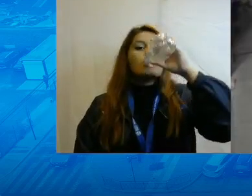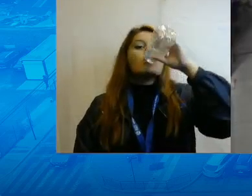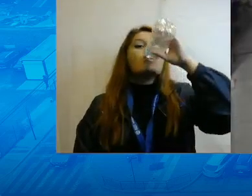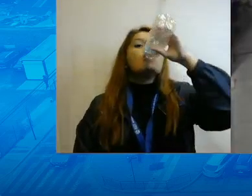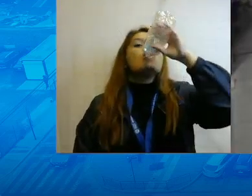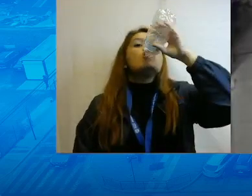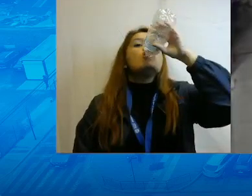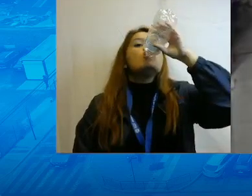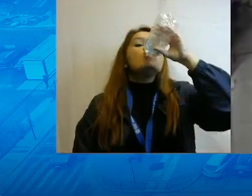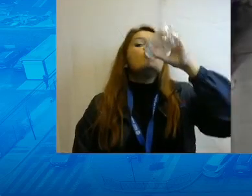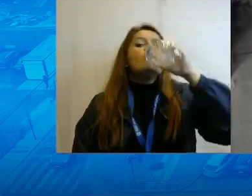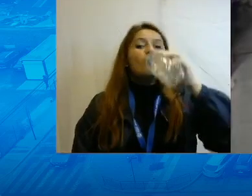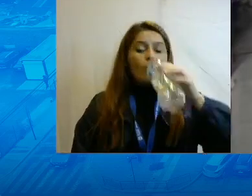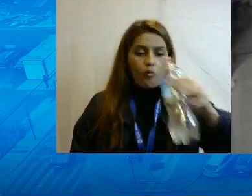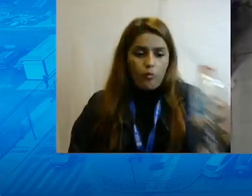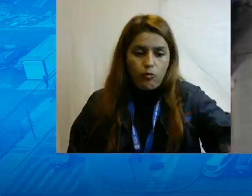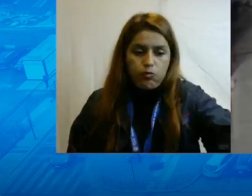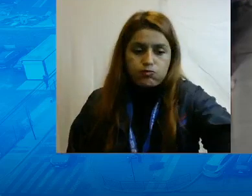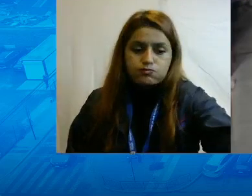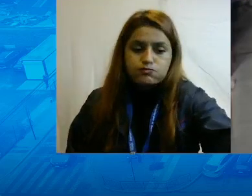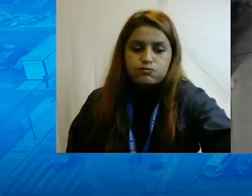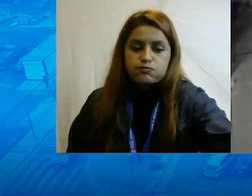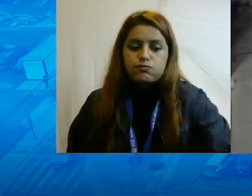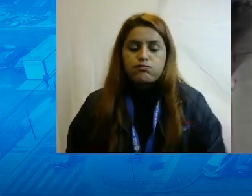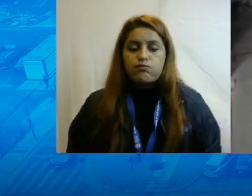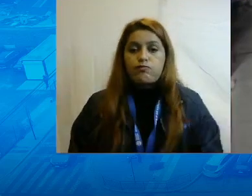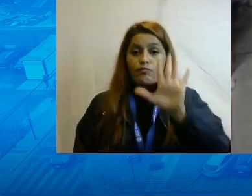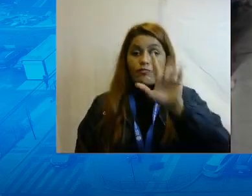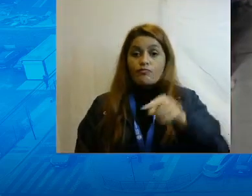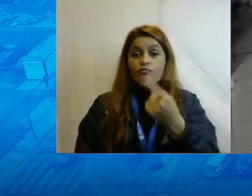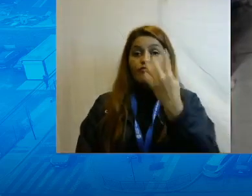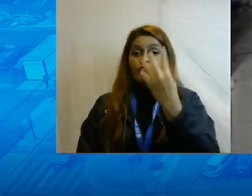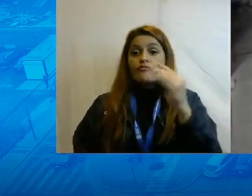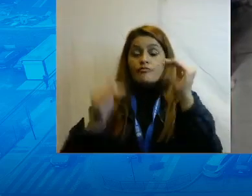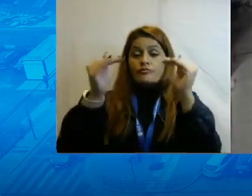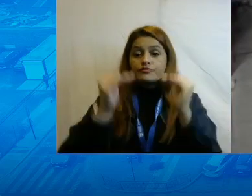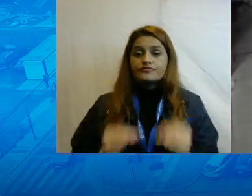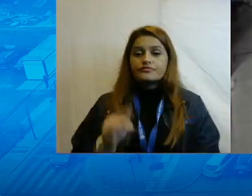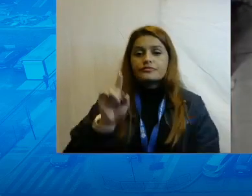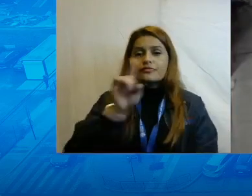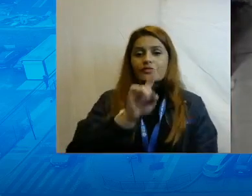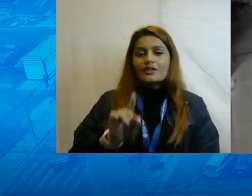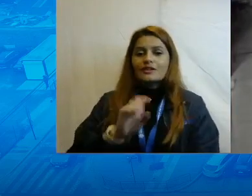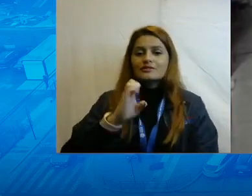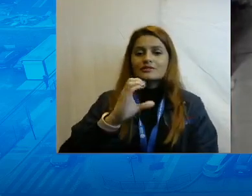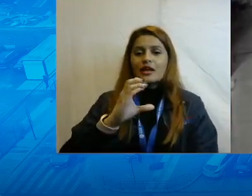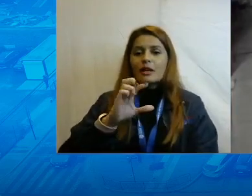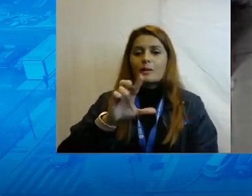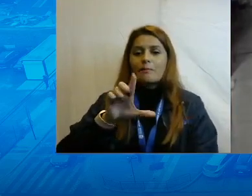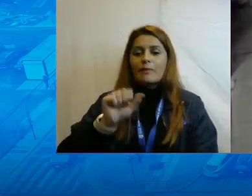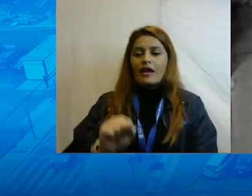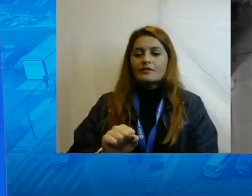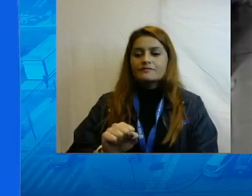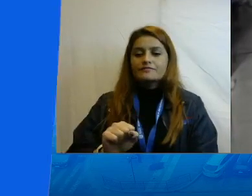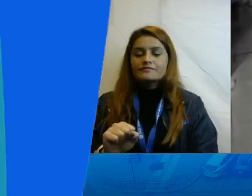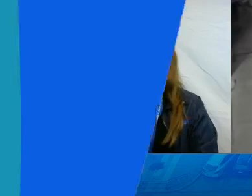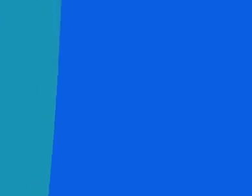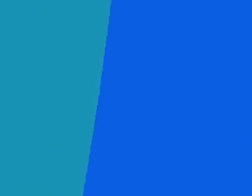Ya, pasamos al 5.4, un correo electrónico de Serplac, adjudicación de licitación, mejoramiento, sede social Padre Hurtado.